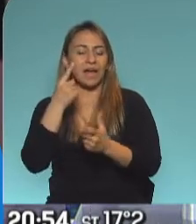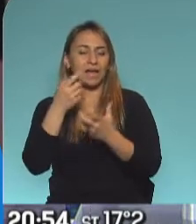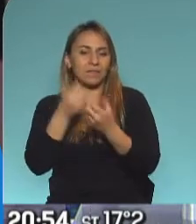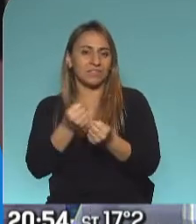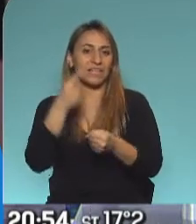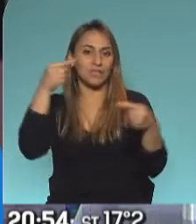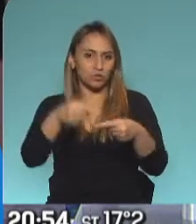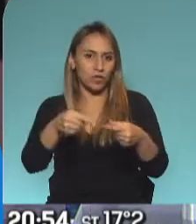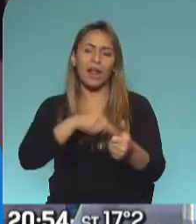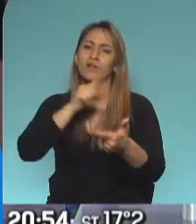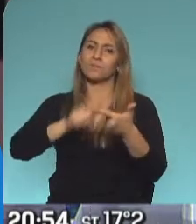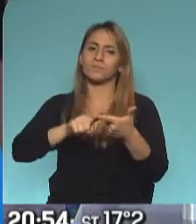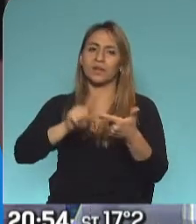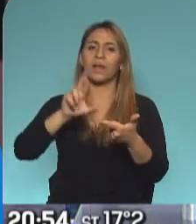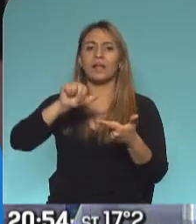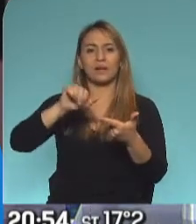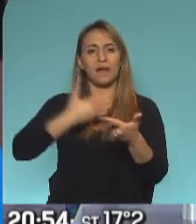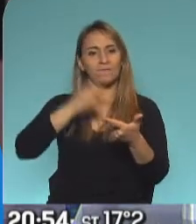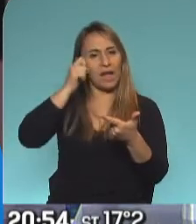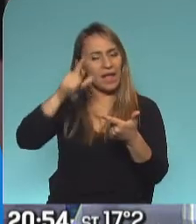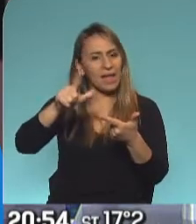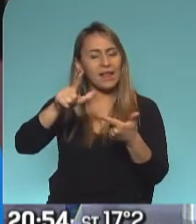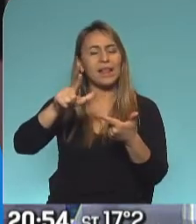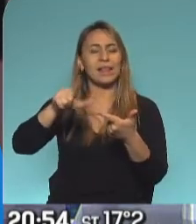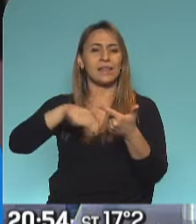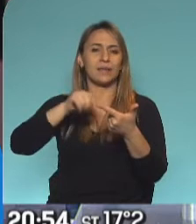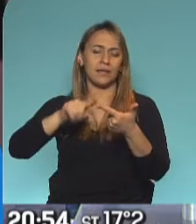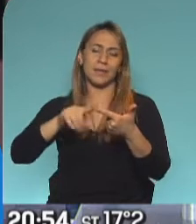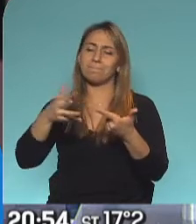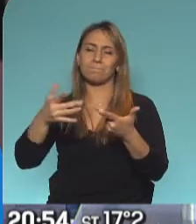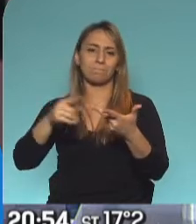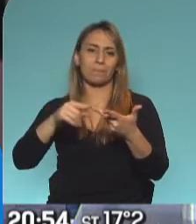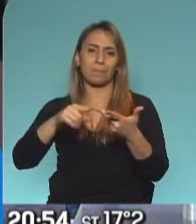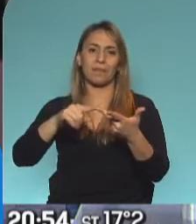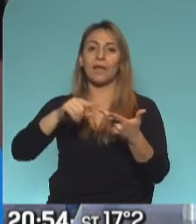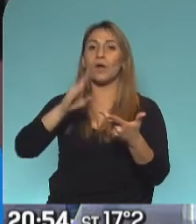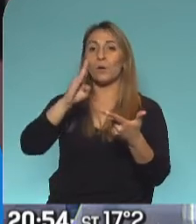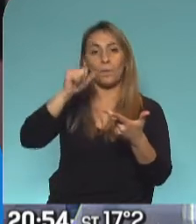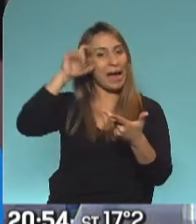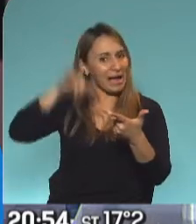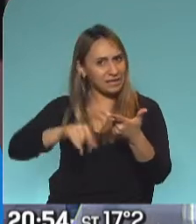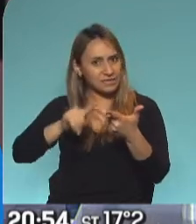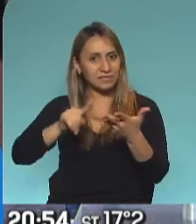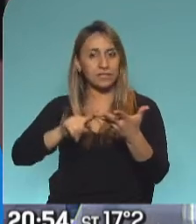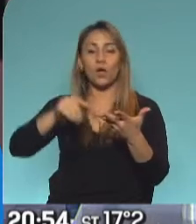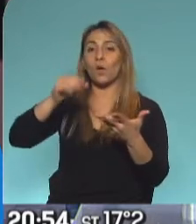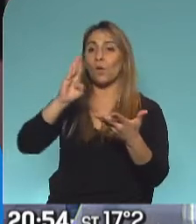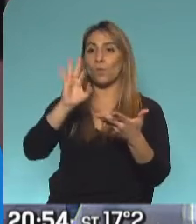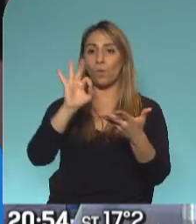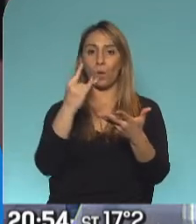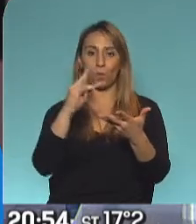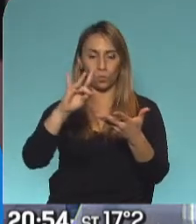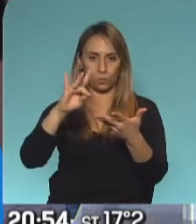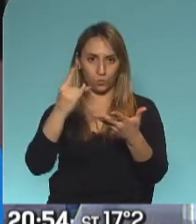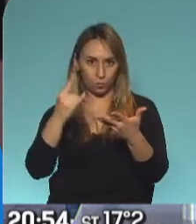personajes que estuvieron detenidos rafael resnick brenner lázaro báez el amado boudu todos han